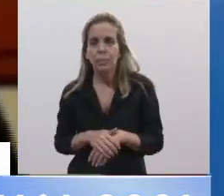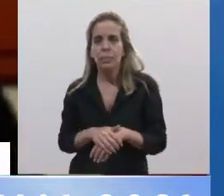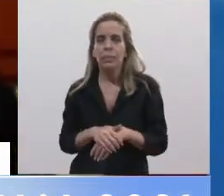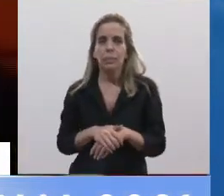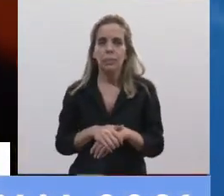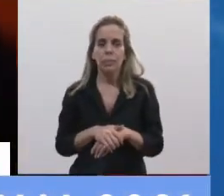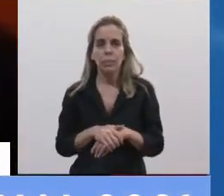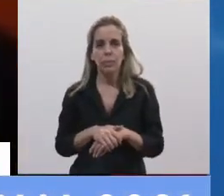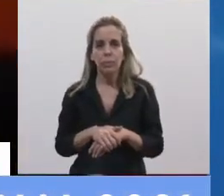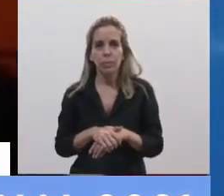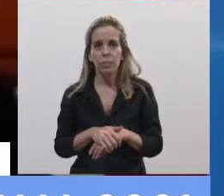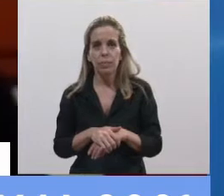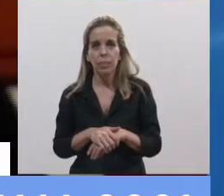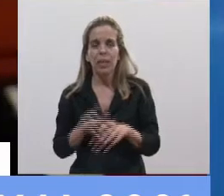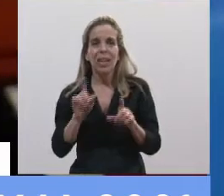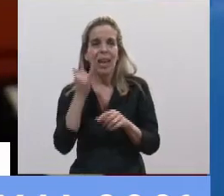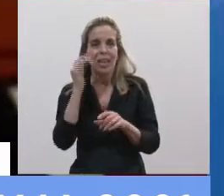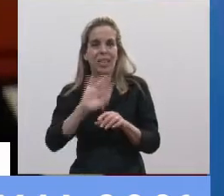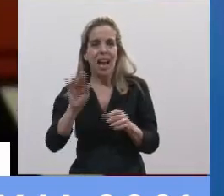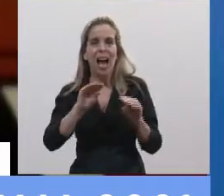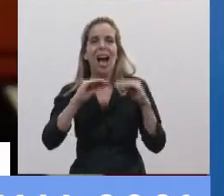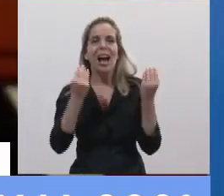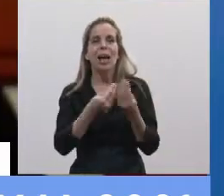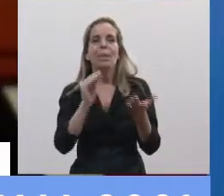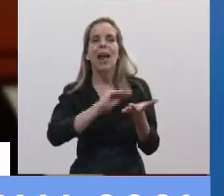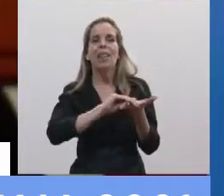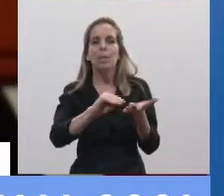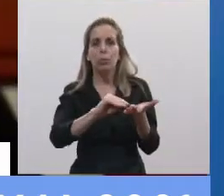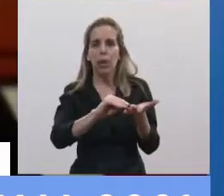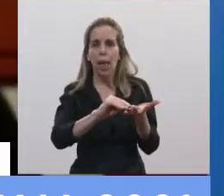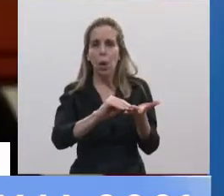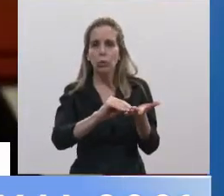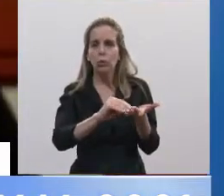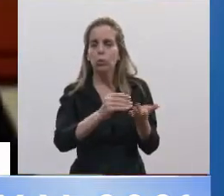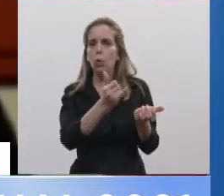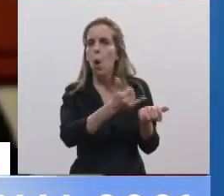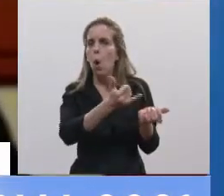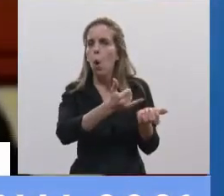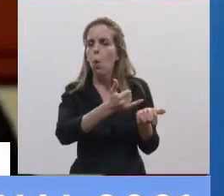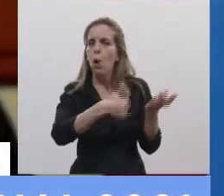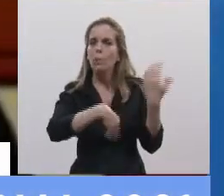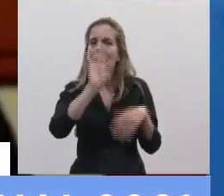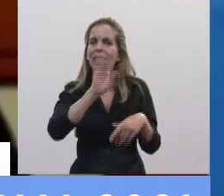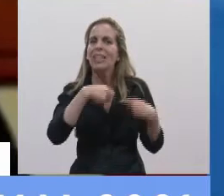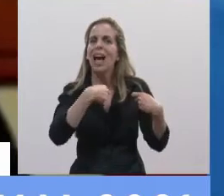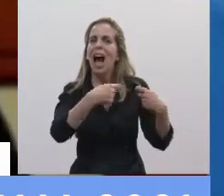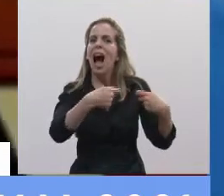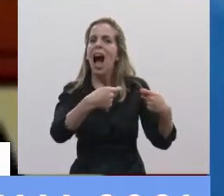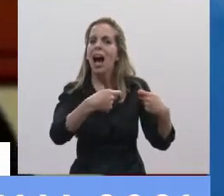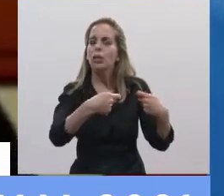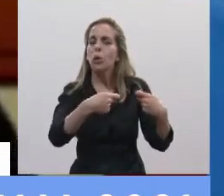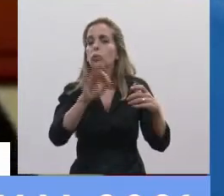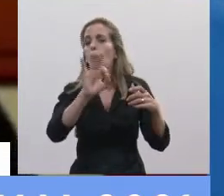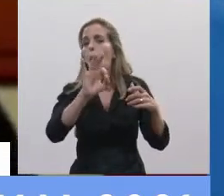que en la Cámara de Diputados de pronto ha habido más gastos o